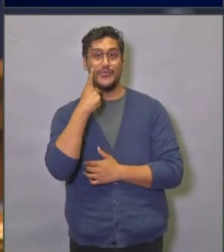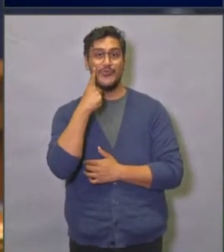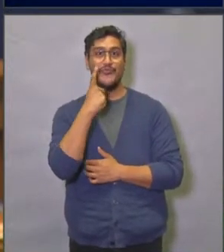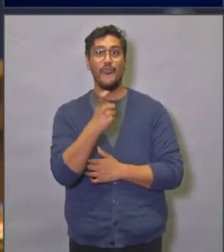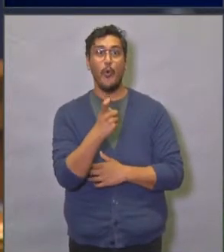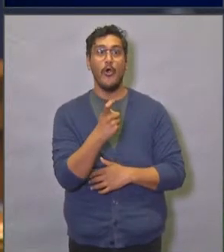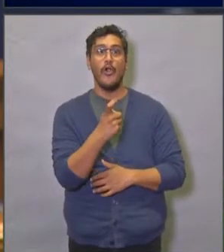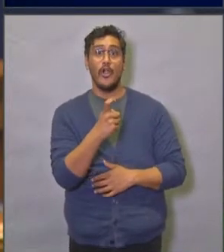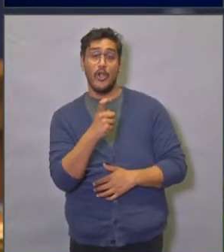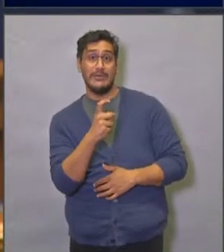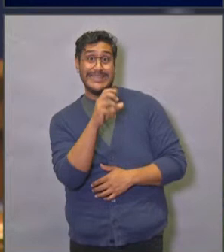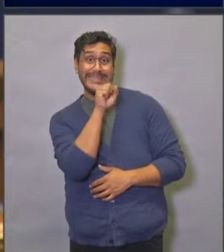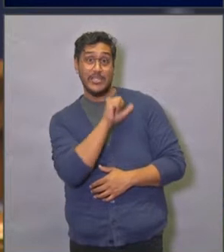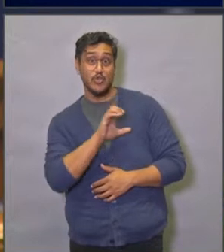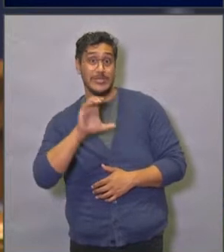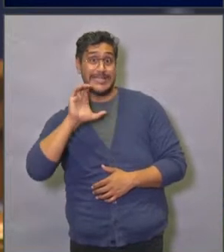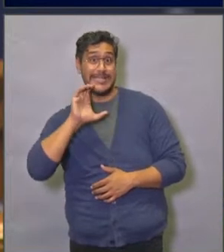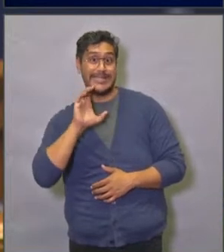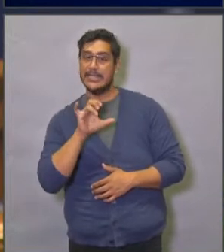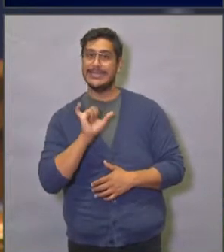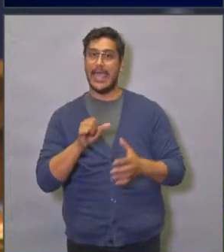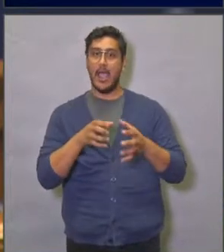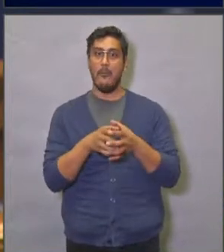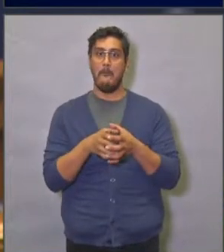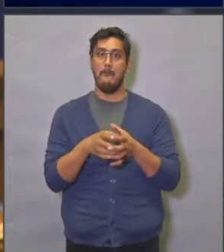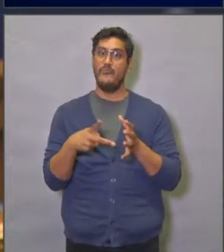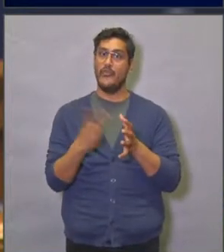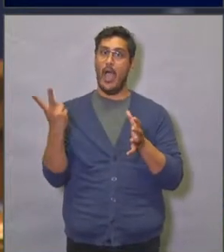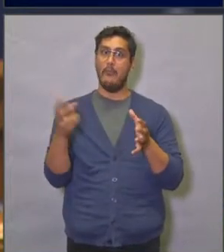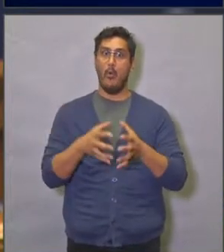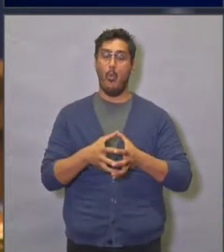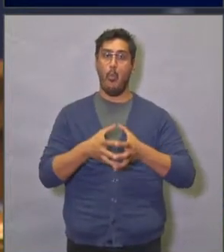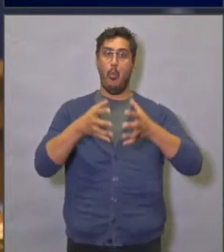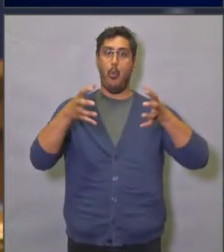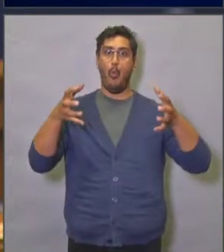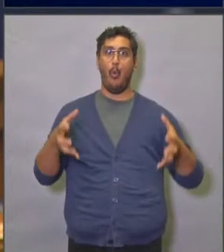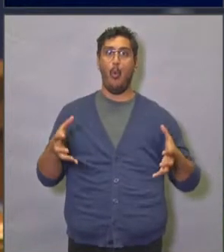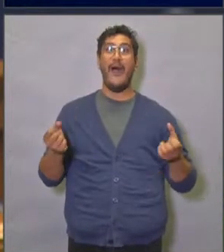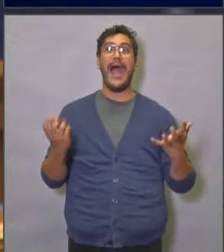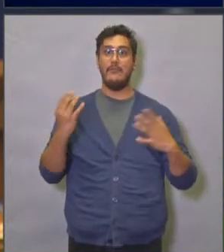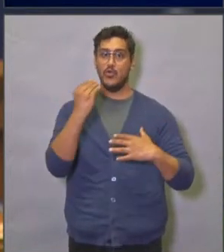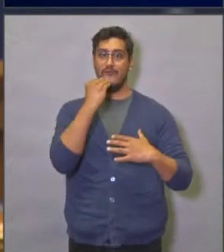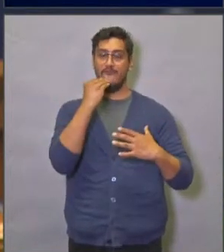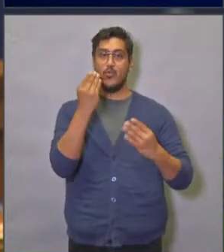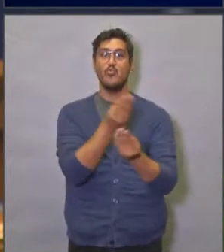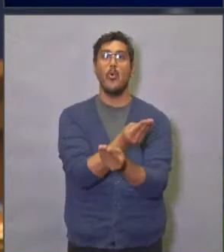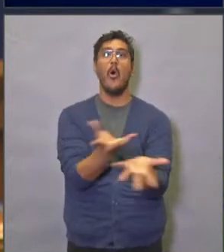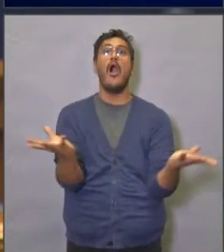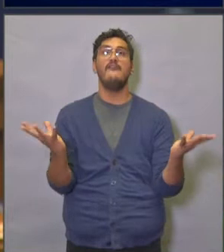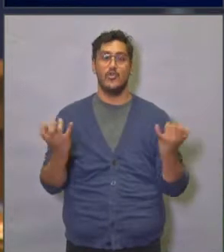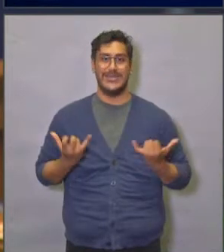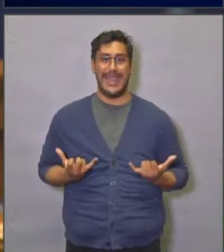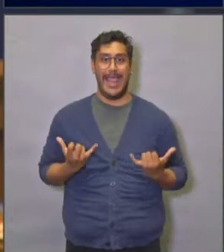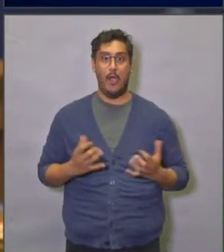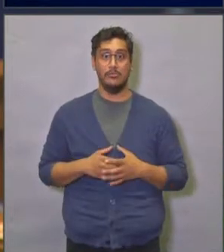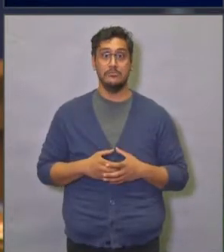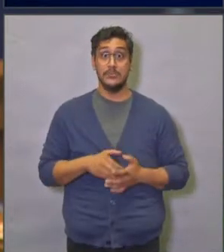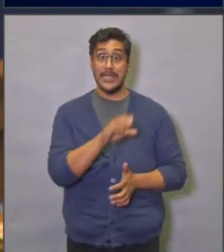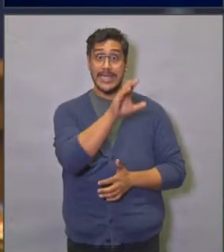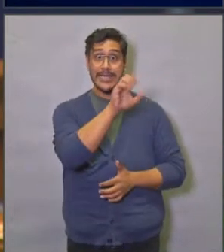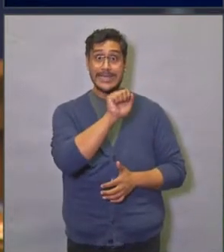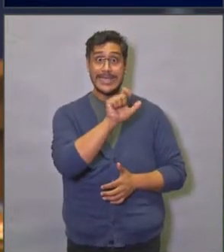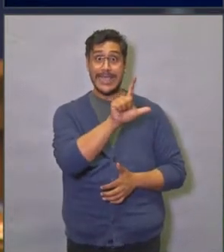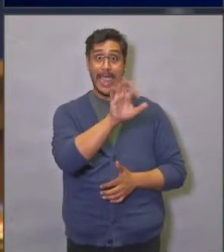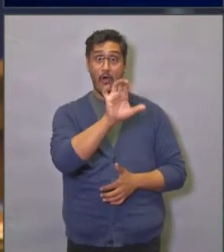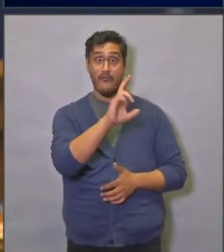de tercera edad ha aumentado al doble el número de comidas que se ofrece. La participación en CalFresh